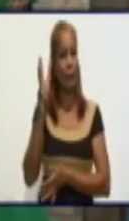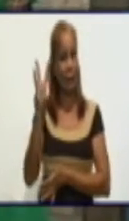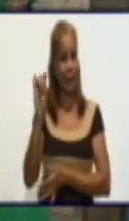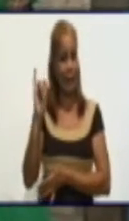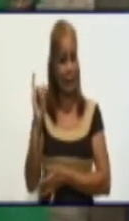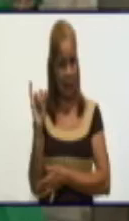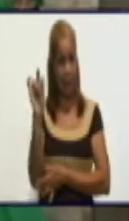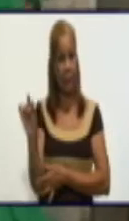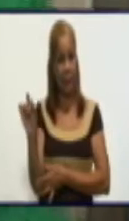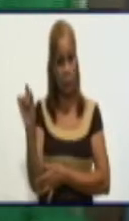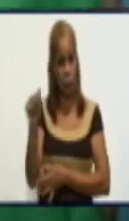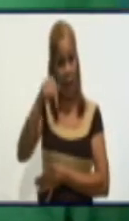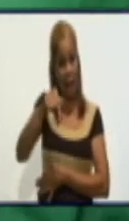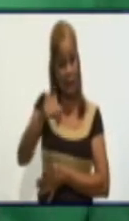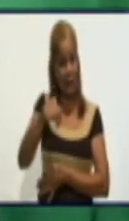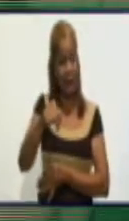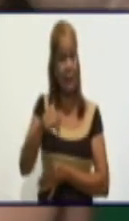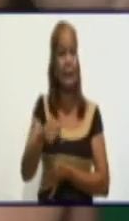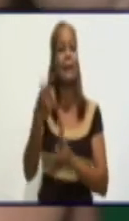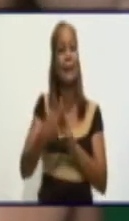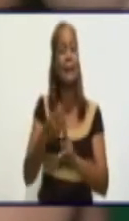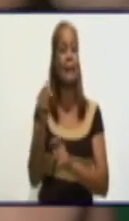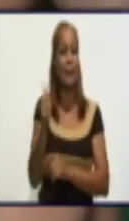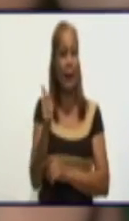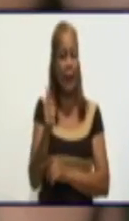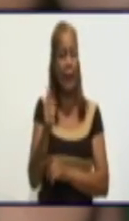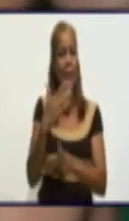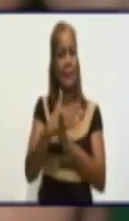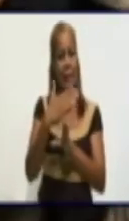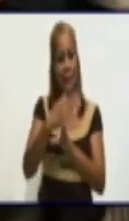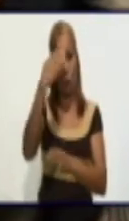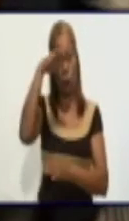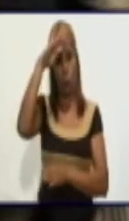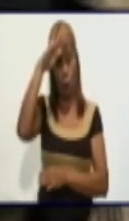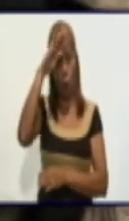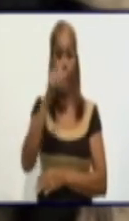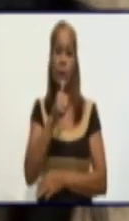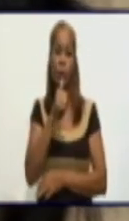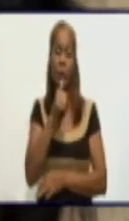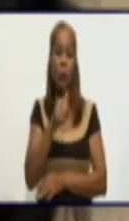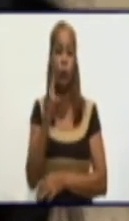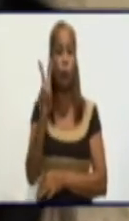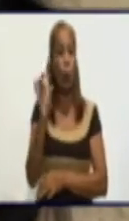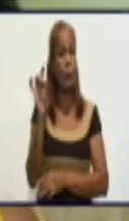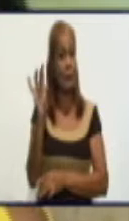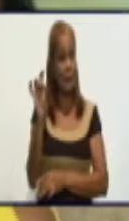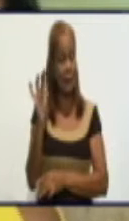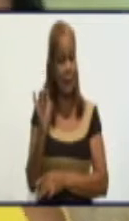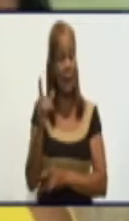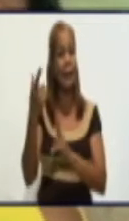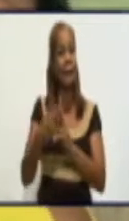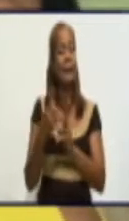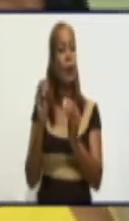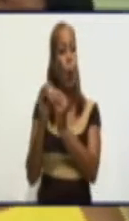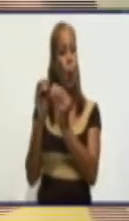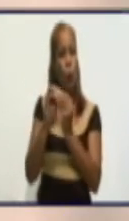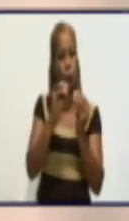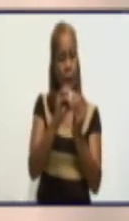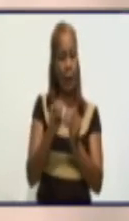acá en la provincia y 10 en santiago de cuba- sospechoso 215 y ccoo y contactos